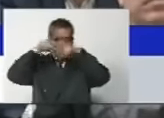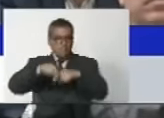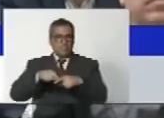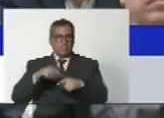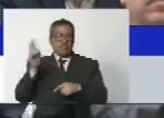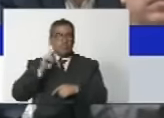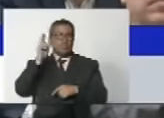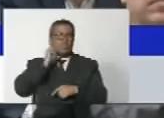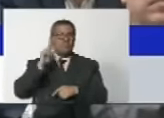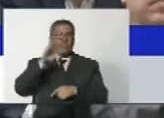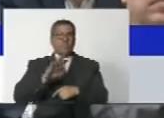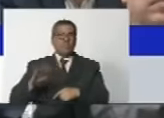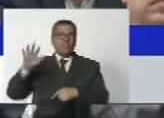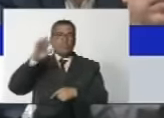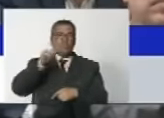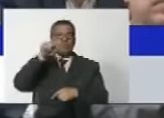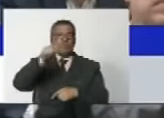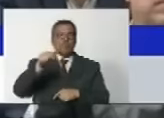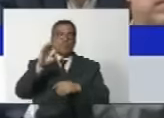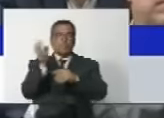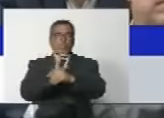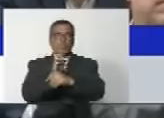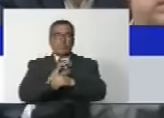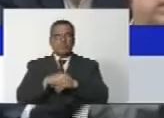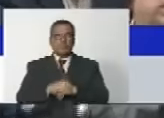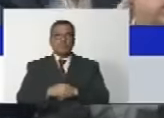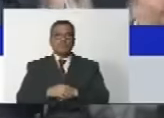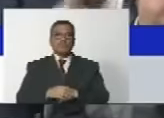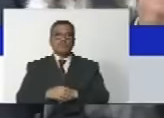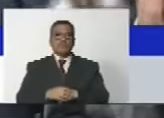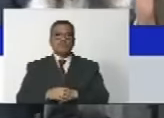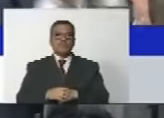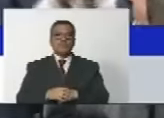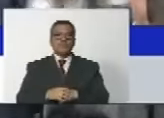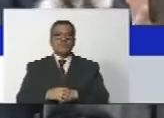la República Bolivariana de Venezuela en el Ecuador.